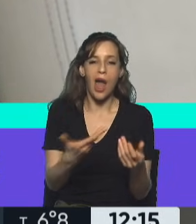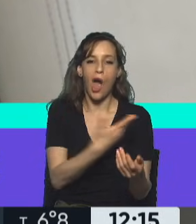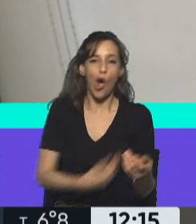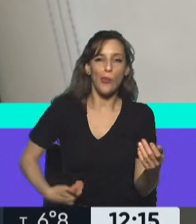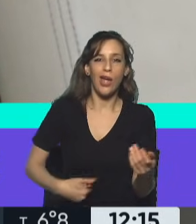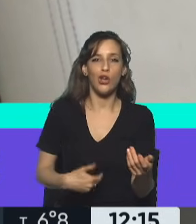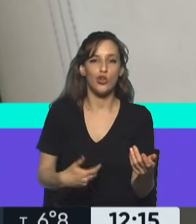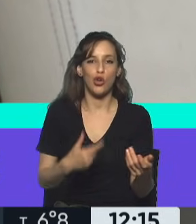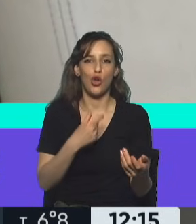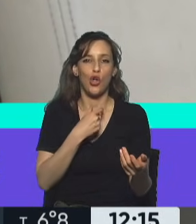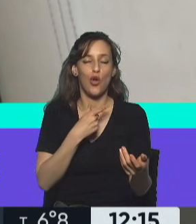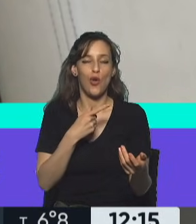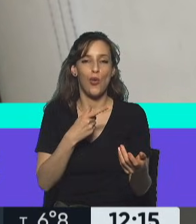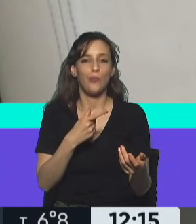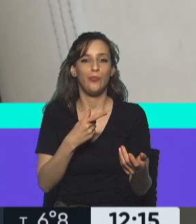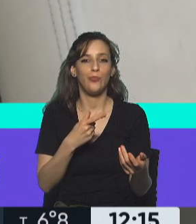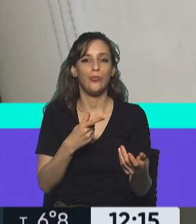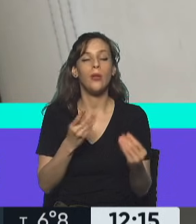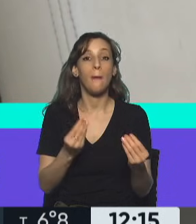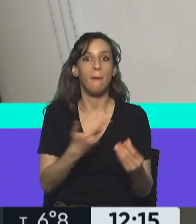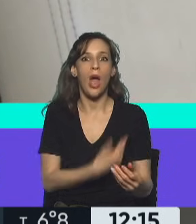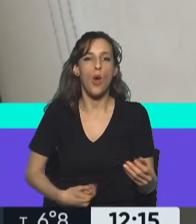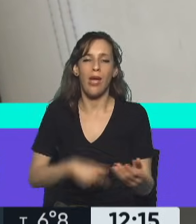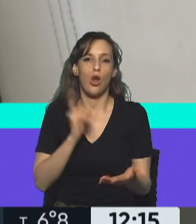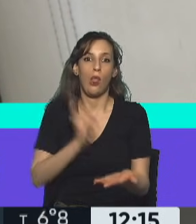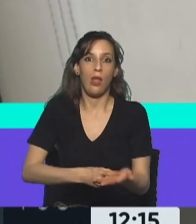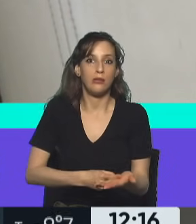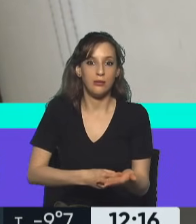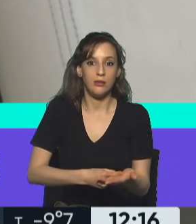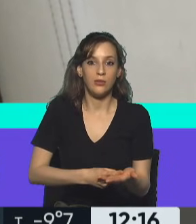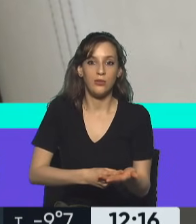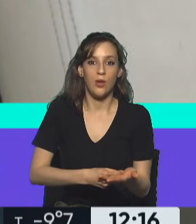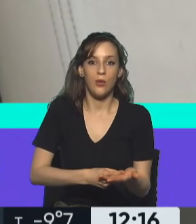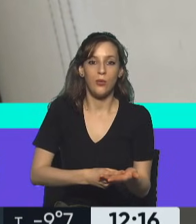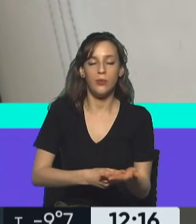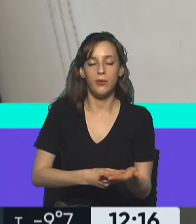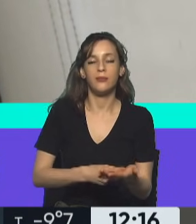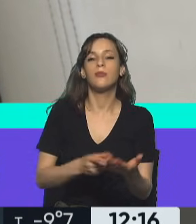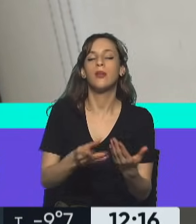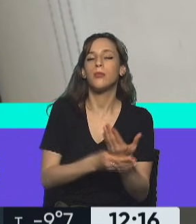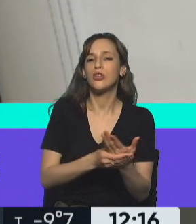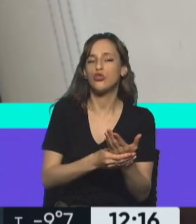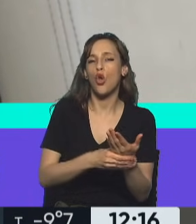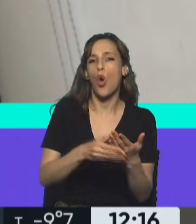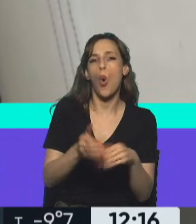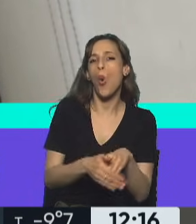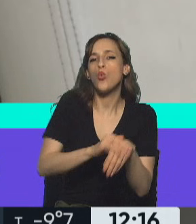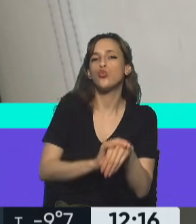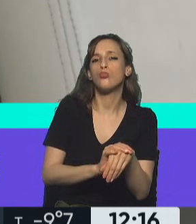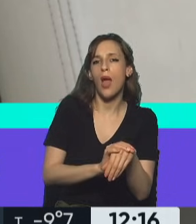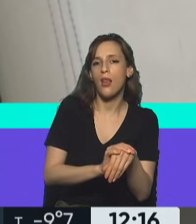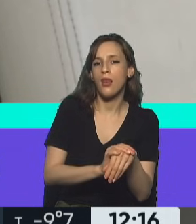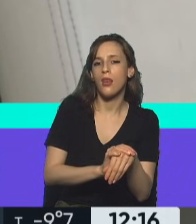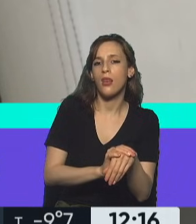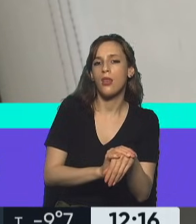medidas devaluatorias como las que ya rechazó el ministro Guzmán públicamente. Si existe, desde el punto de